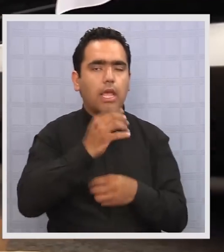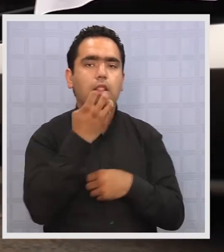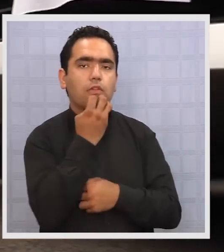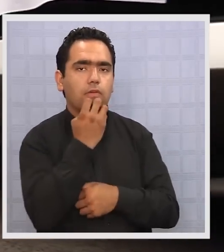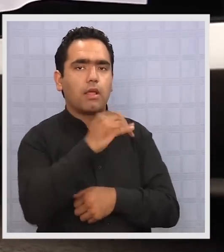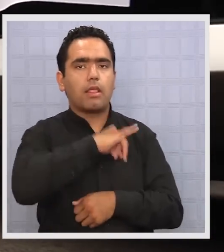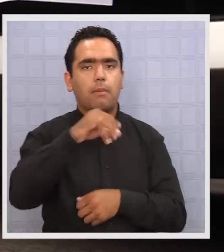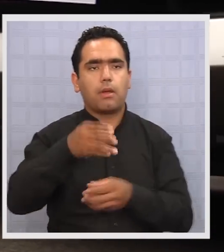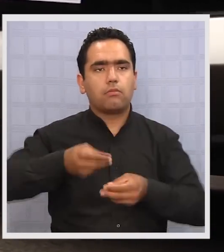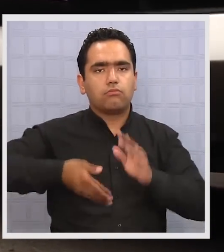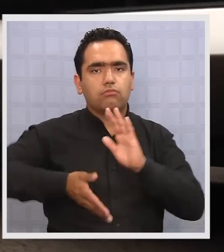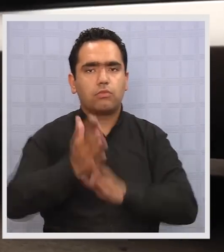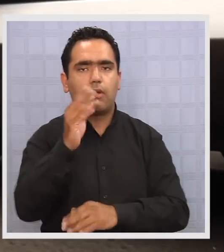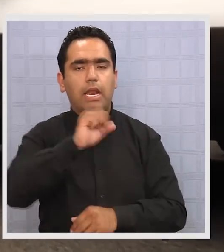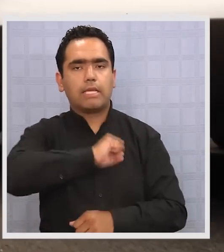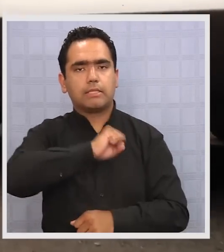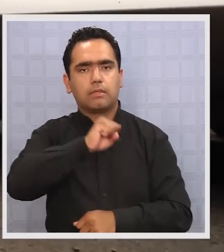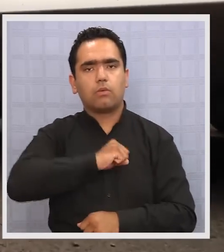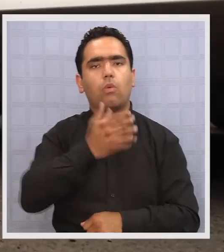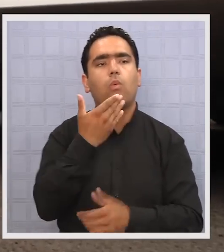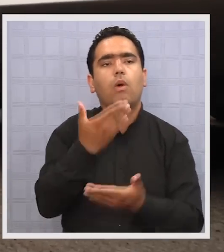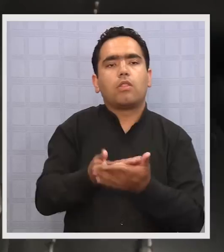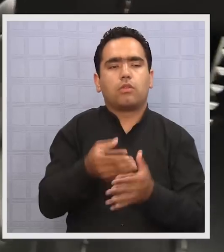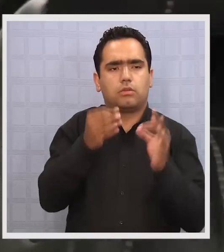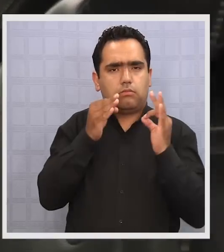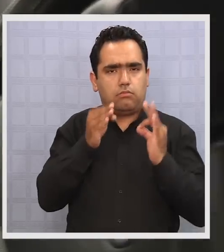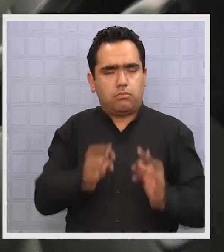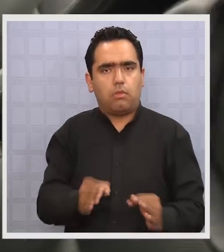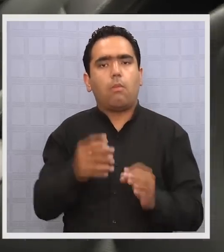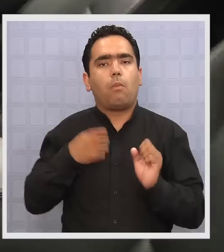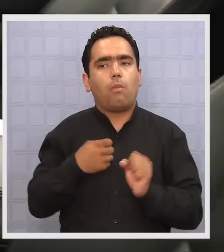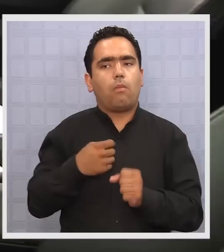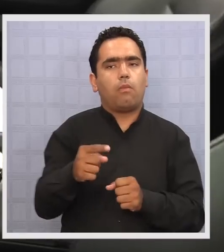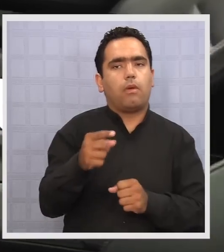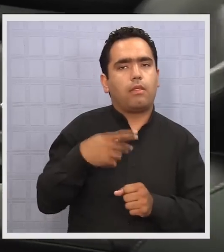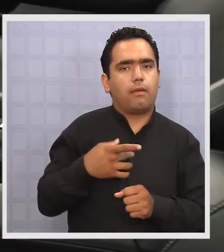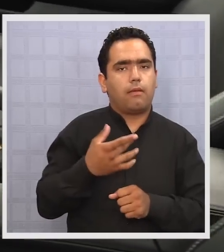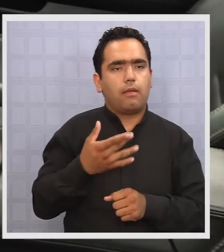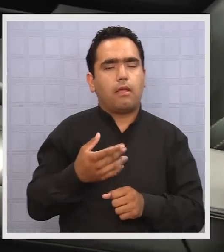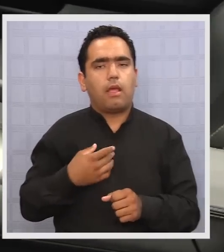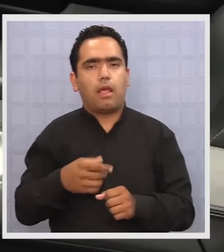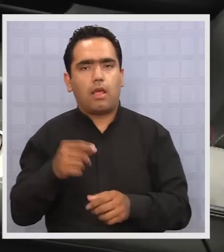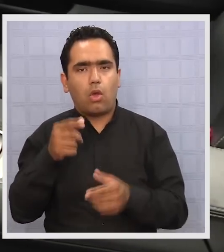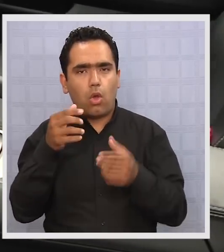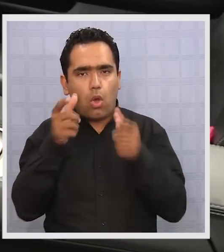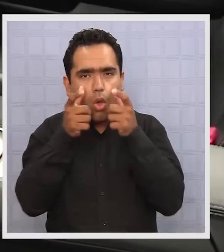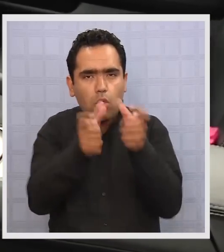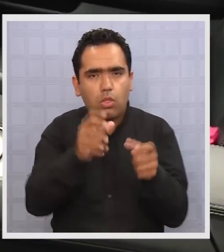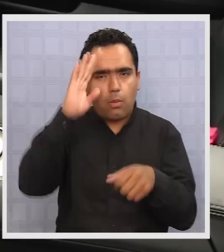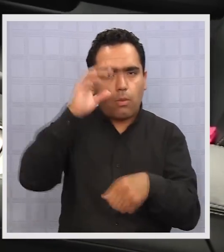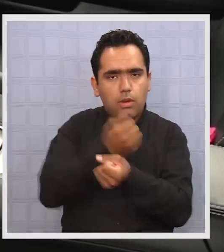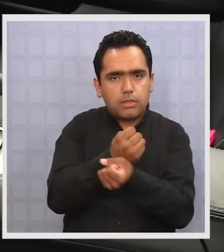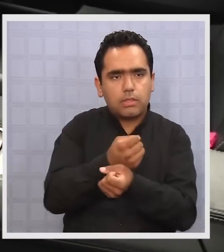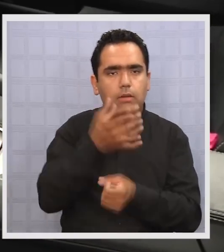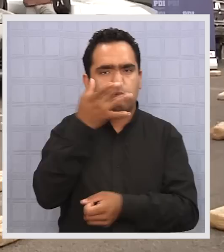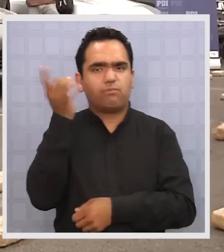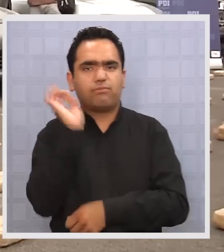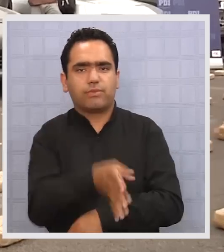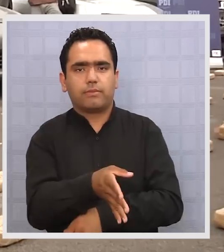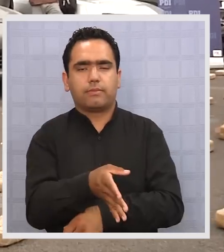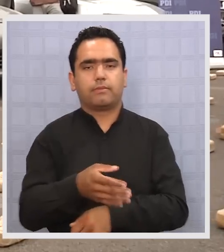para luego trasladarla a Santiago cuando tenían la certeza de poder vulnerar los controles policiales regionales.